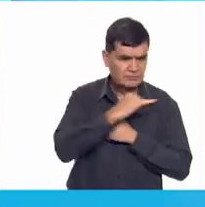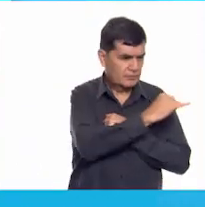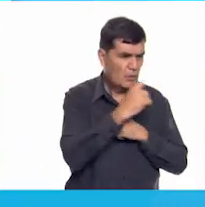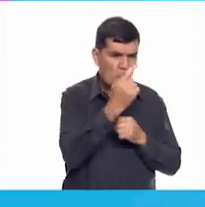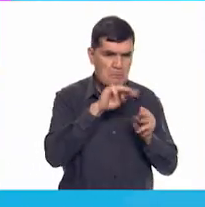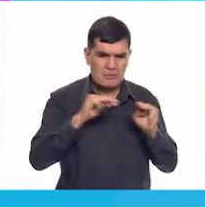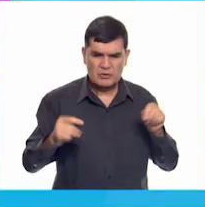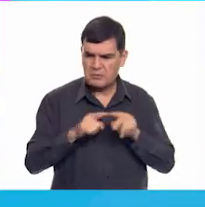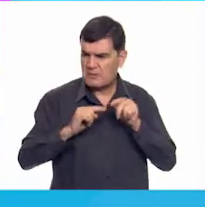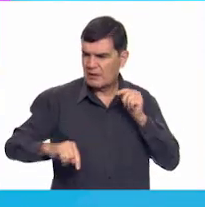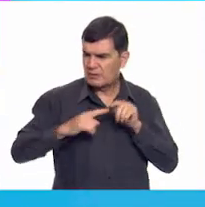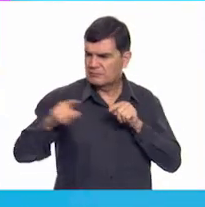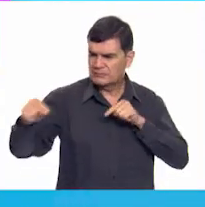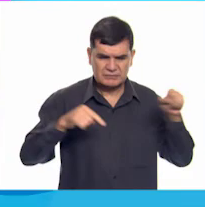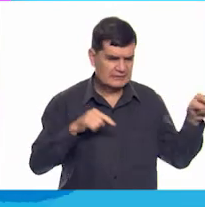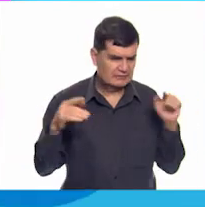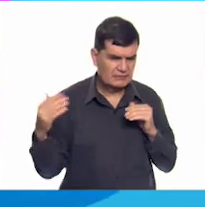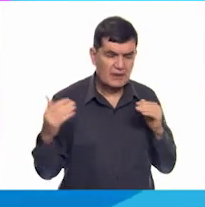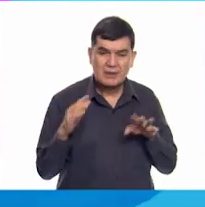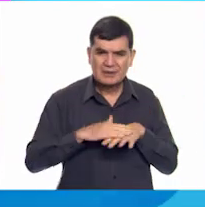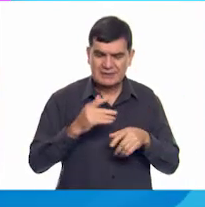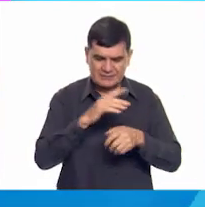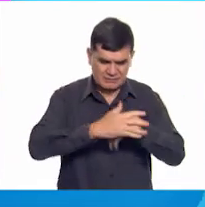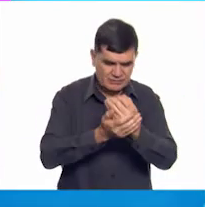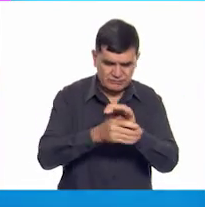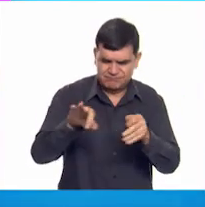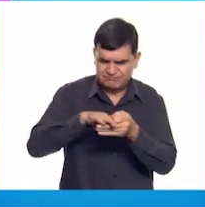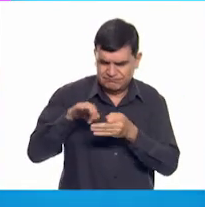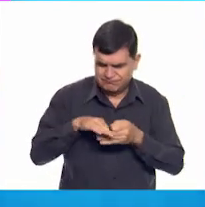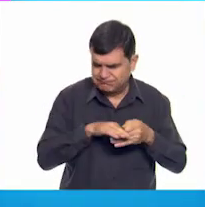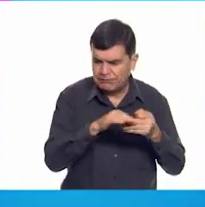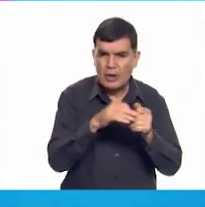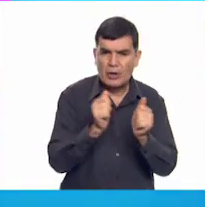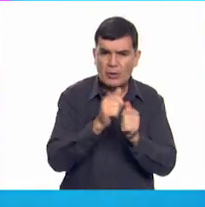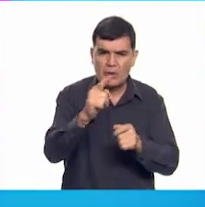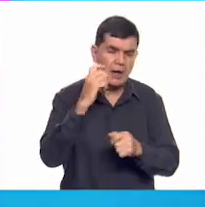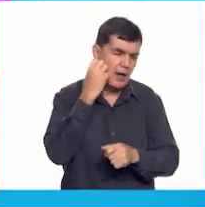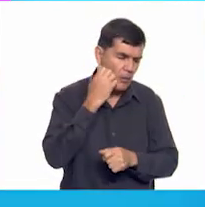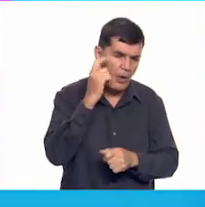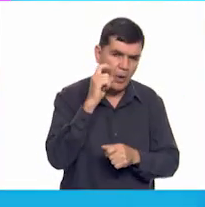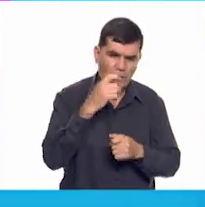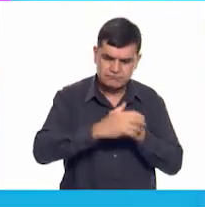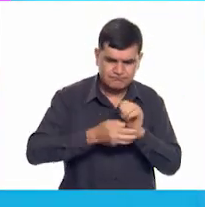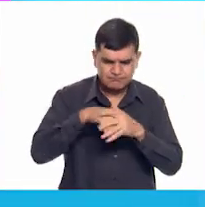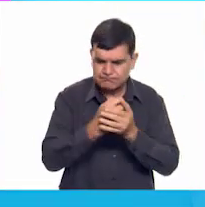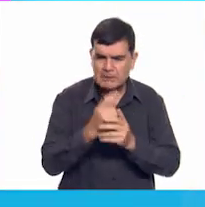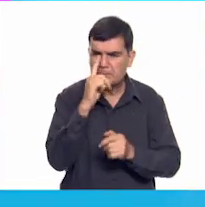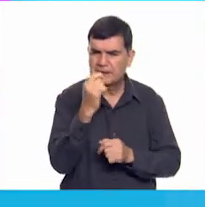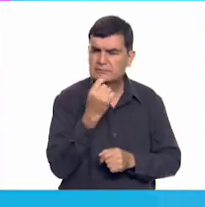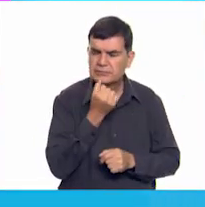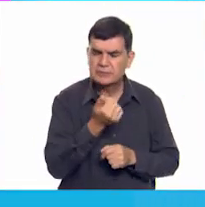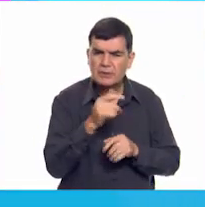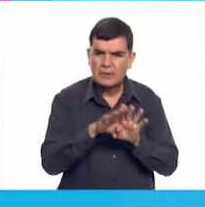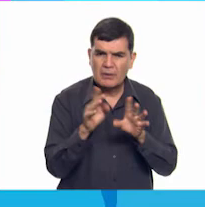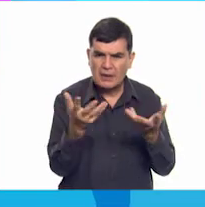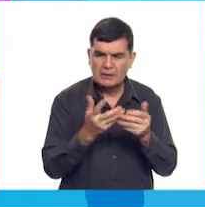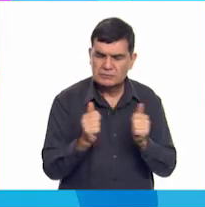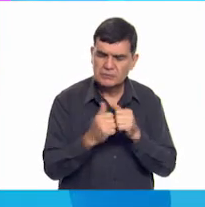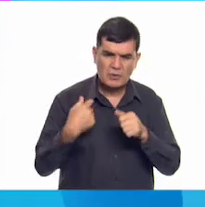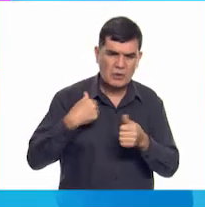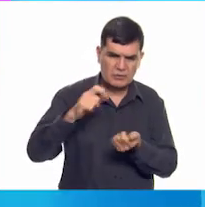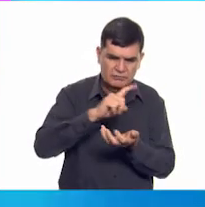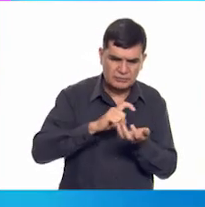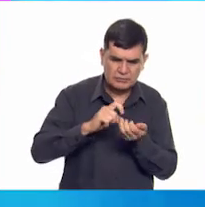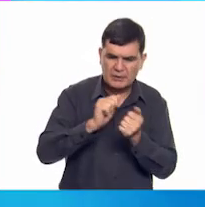y medio entre tú y los demás. Lávate las manos muy seguido con agua y jabón por lo menos durante 20 segundos o aplica